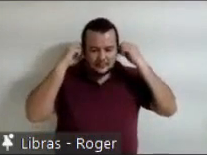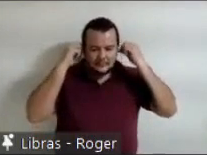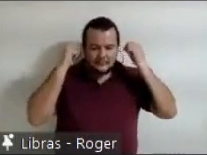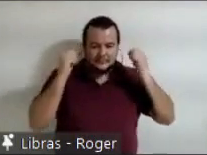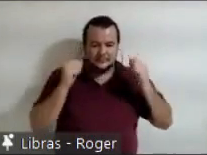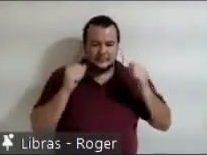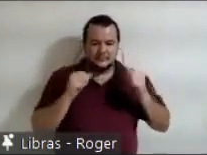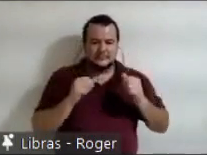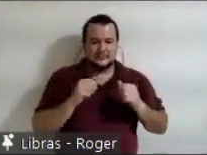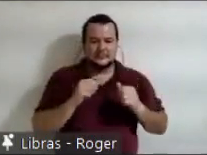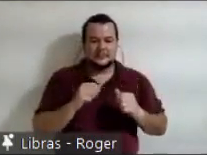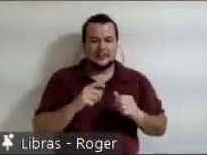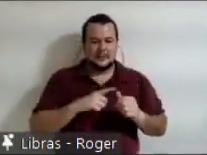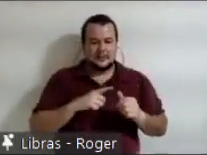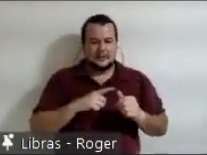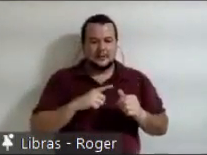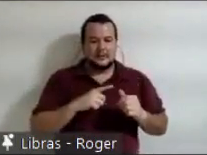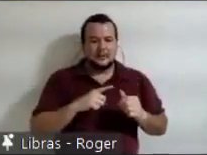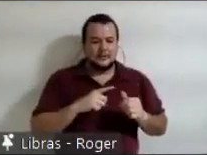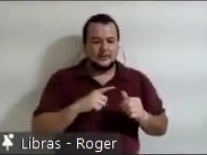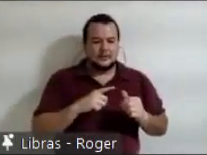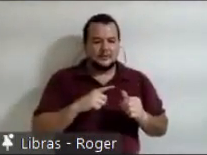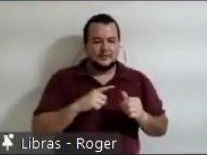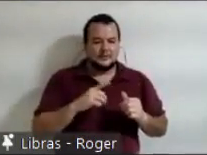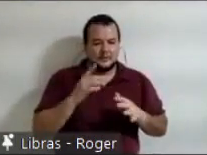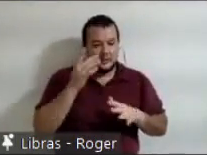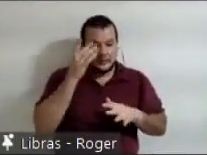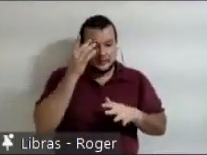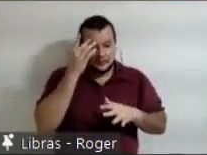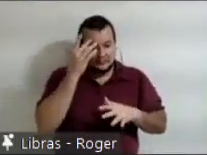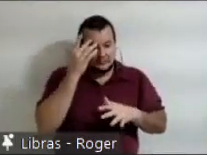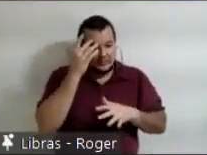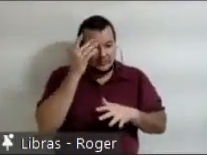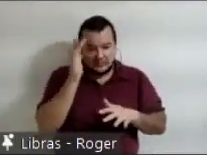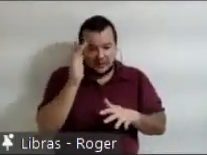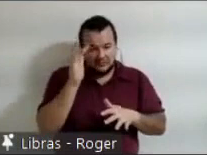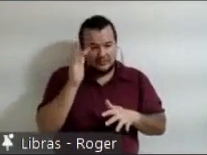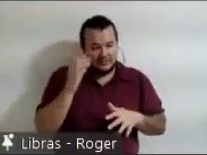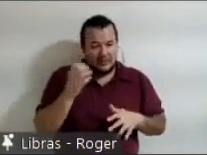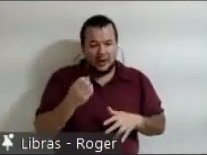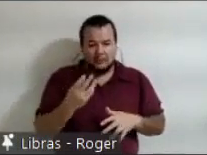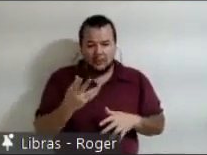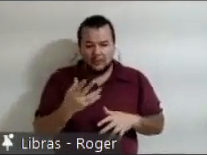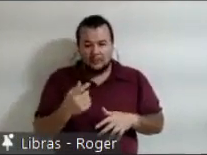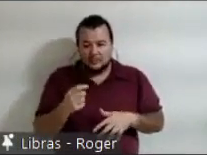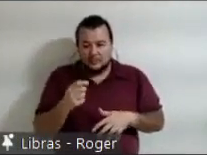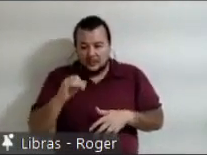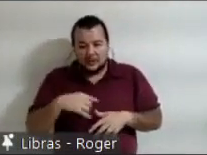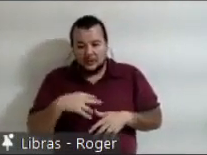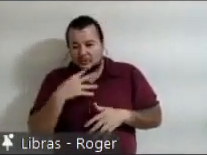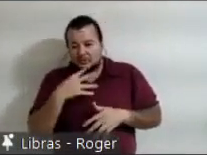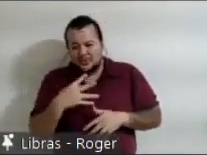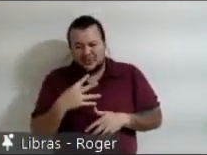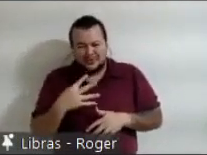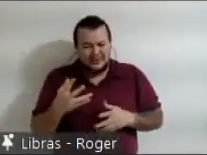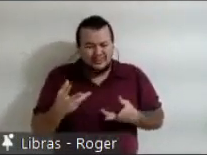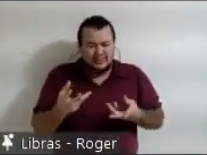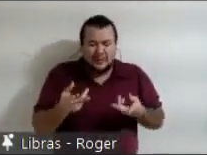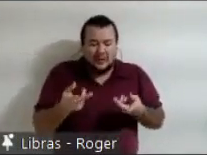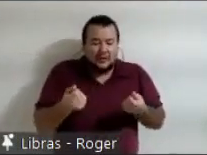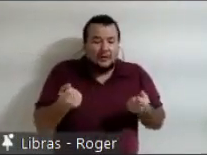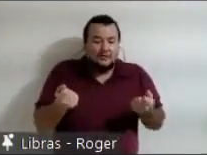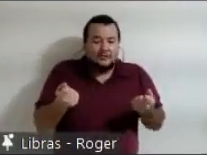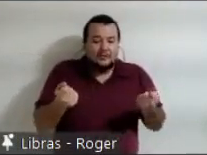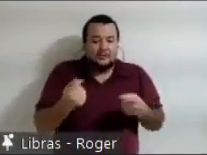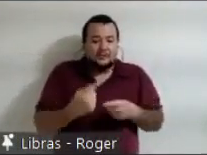saber es formidable es maravilloso no conocer porque eso es el regalo de poder aprender cosas